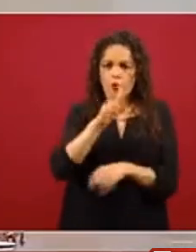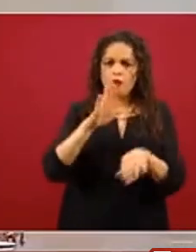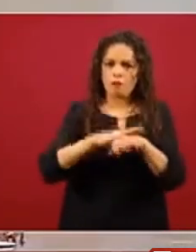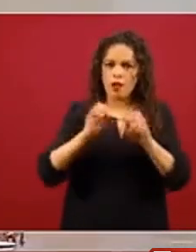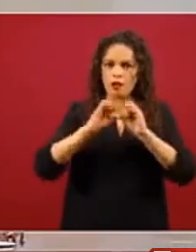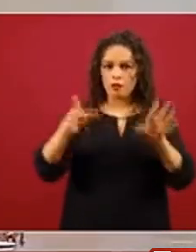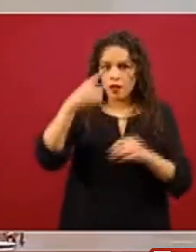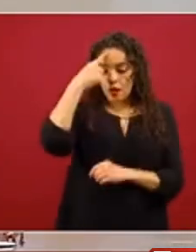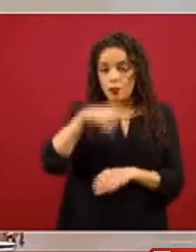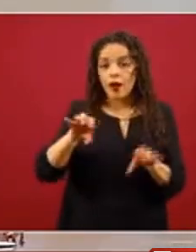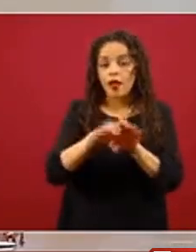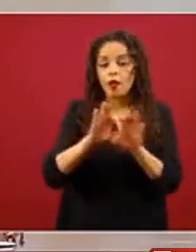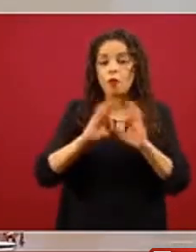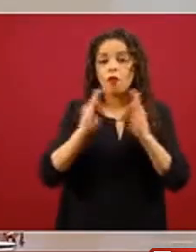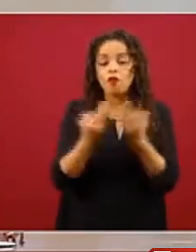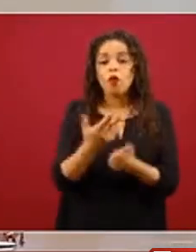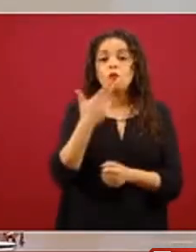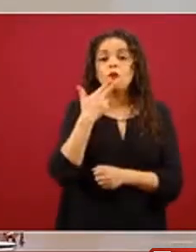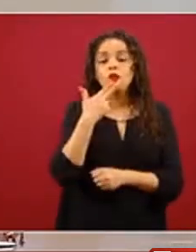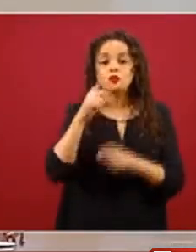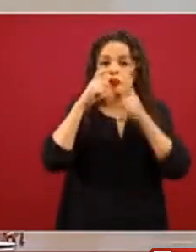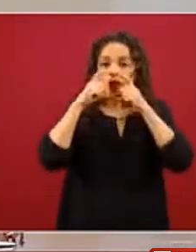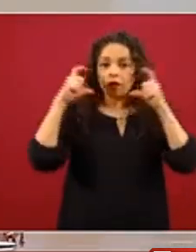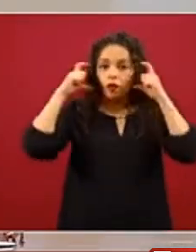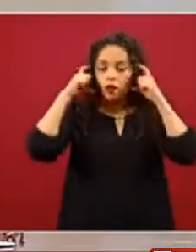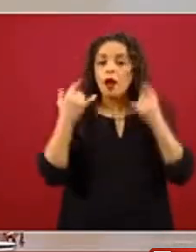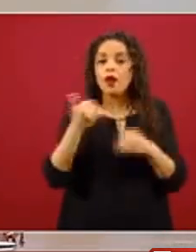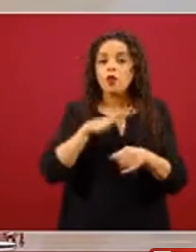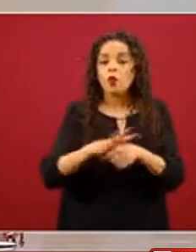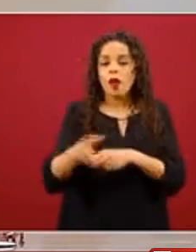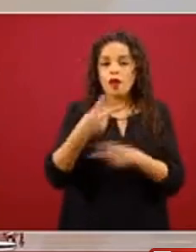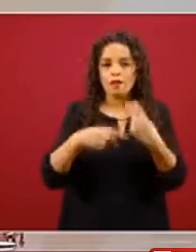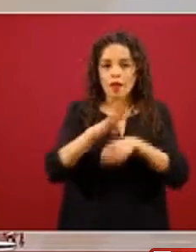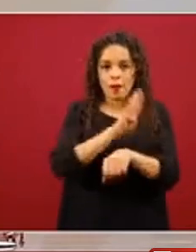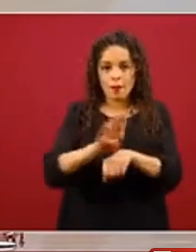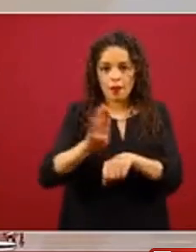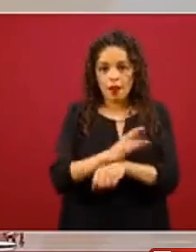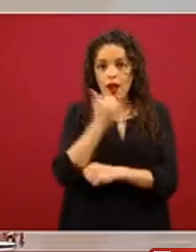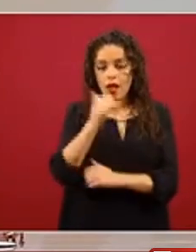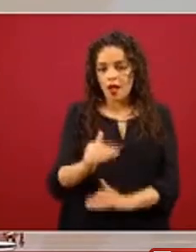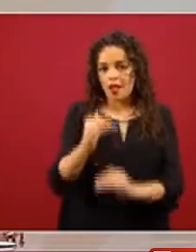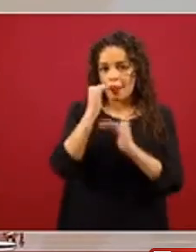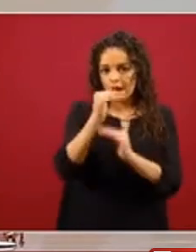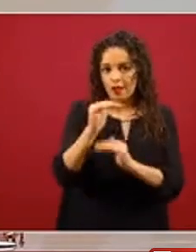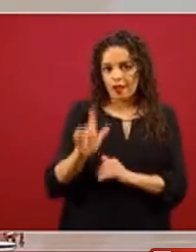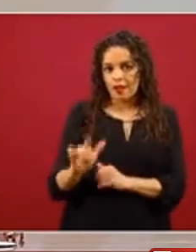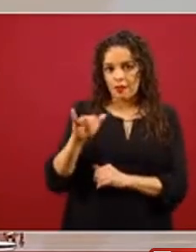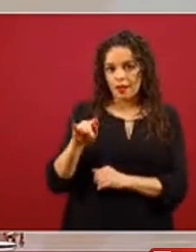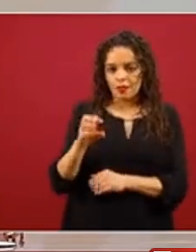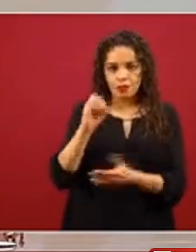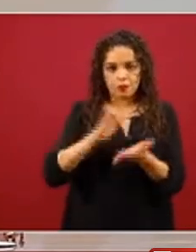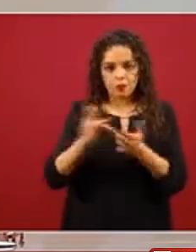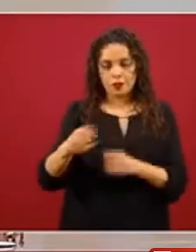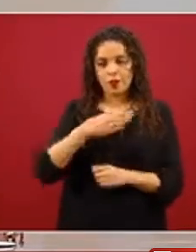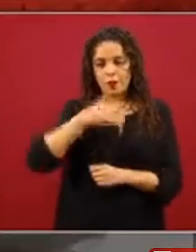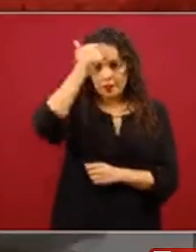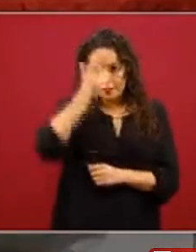del cubrebocas, sus beneficios y sus enormes limitaciones. Muchas gracias. Buenas noches.